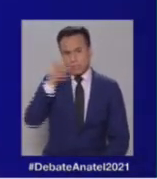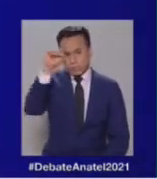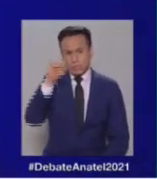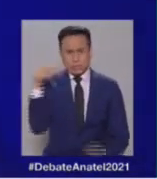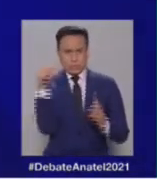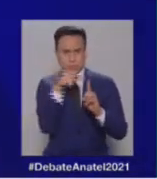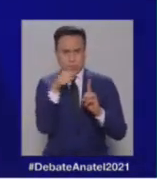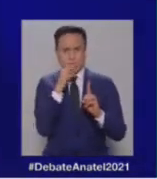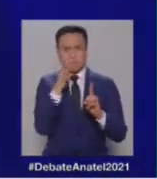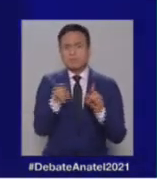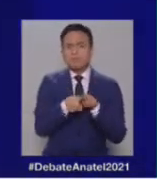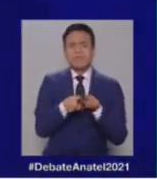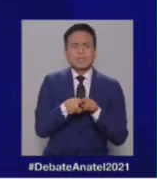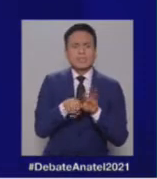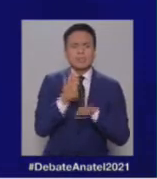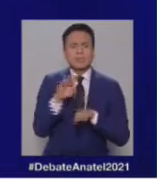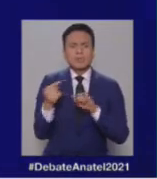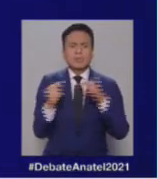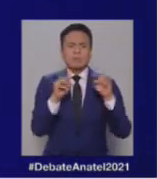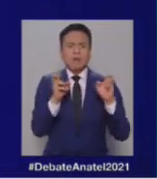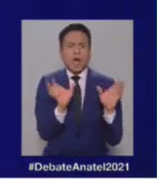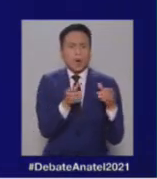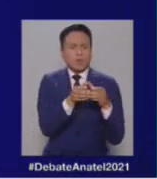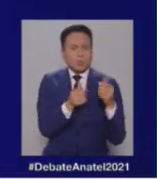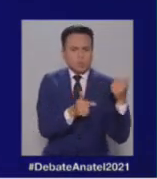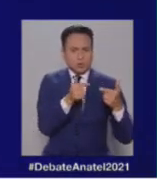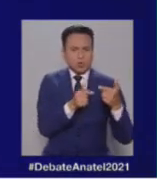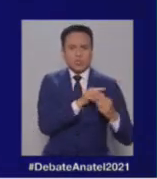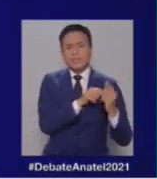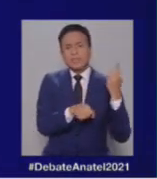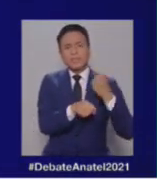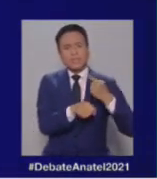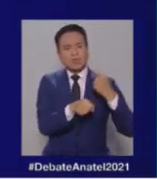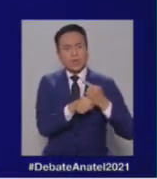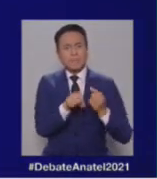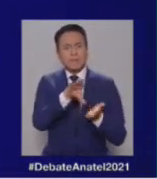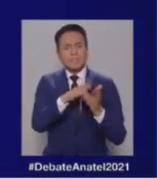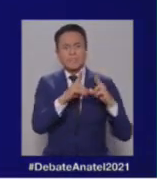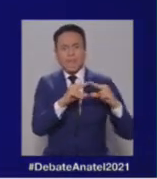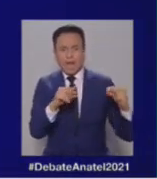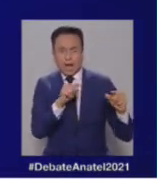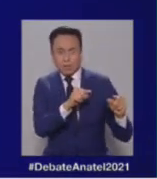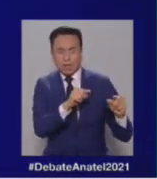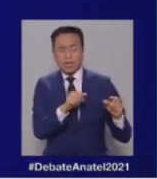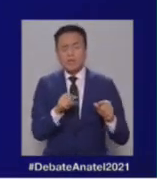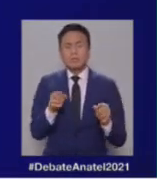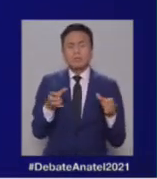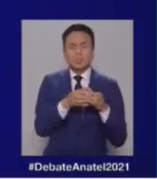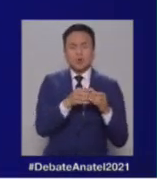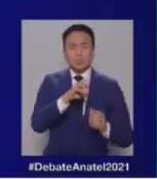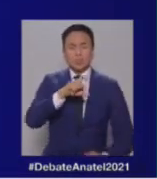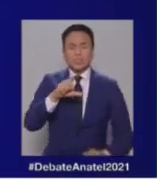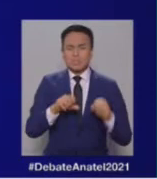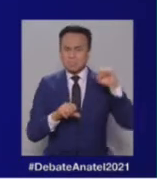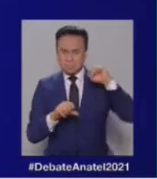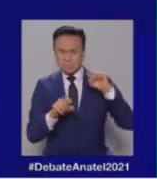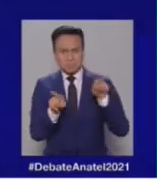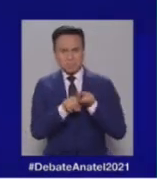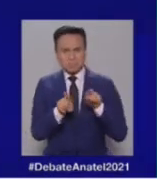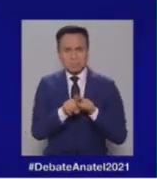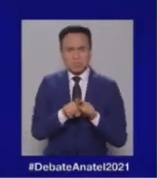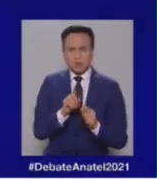felicitó, de mi familia y también de gente que estoy muy contento que volvió a entusiasmarse con un proyecto, puntualizó el candidato presidencial del oficialismo, ha